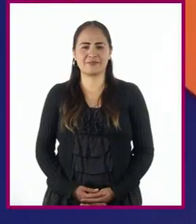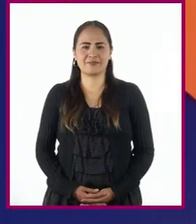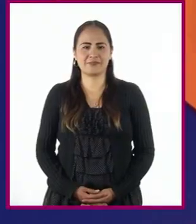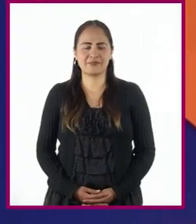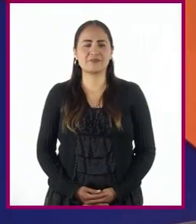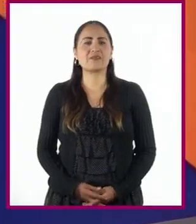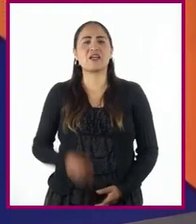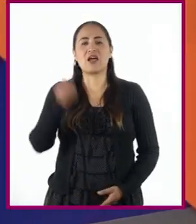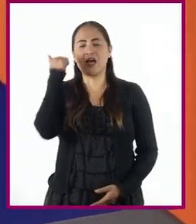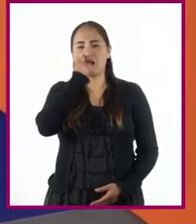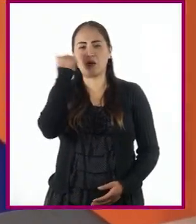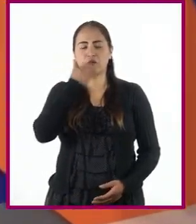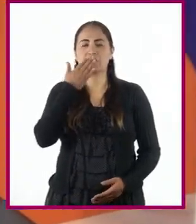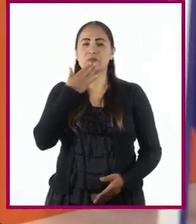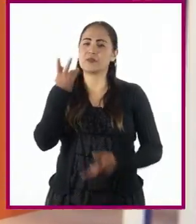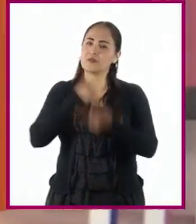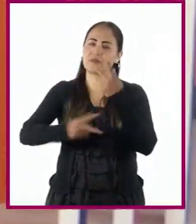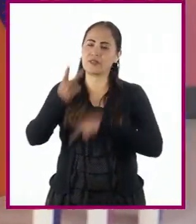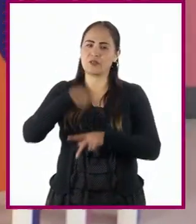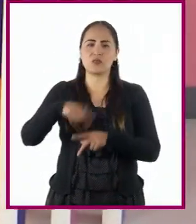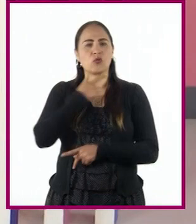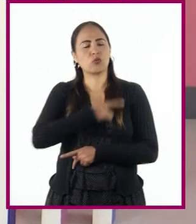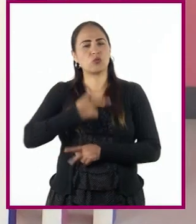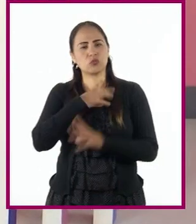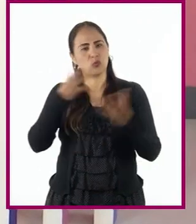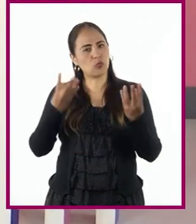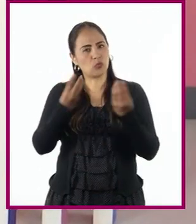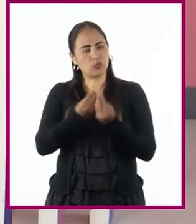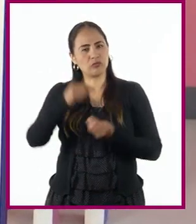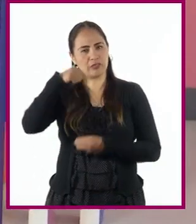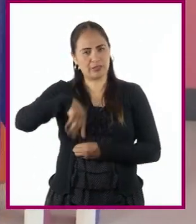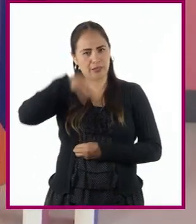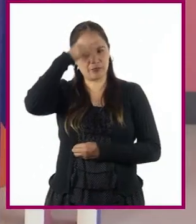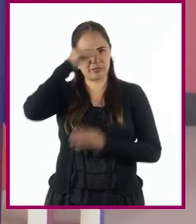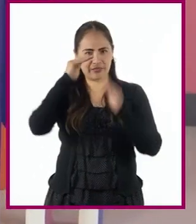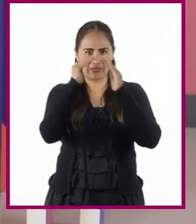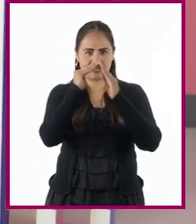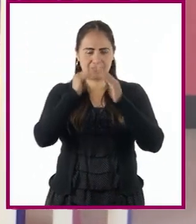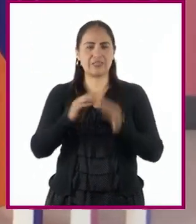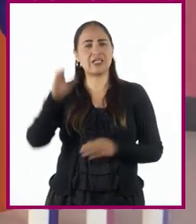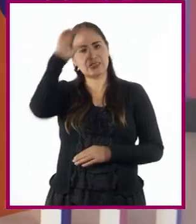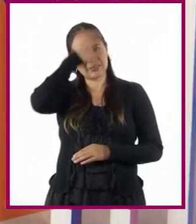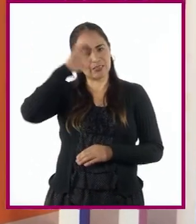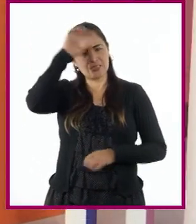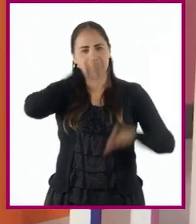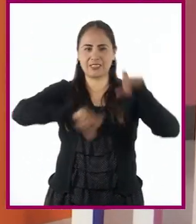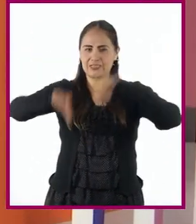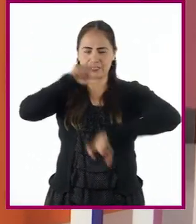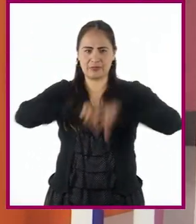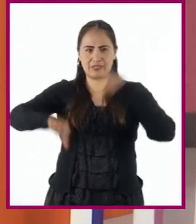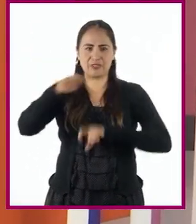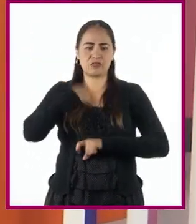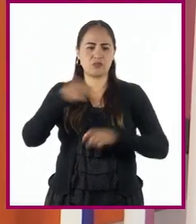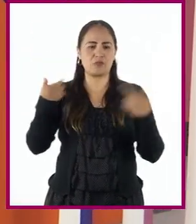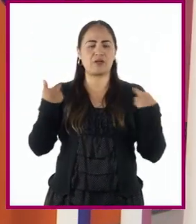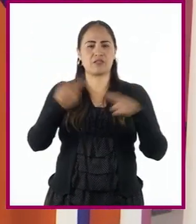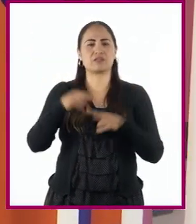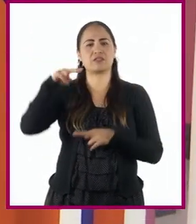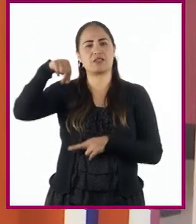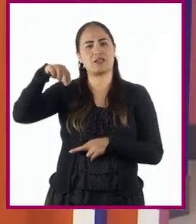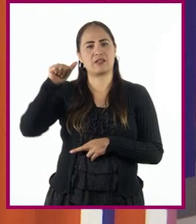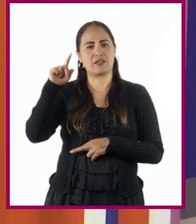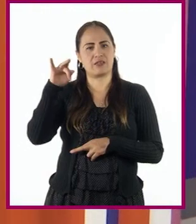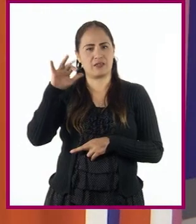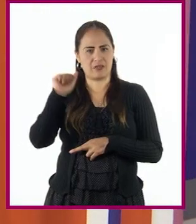Bienvenidas y bienvenidos. Nos da mucho gusto acompañarlos en esta sesión de Aprende en Casa Ciencias Químicas. Soy la maestra Nadia Raquel